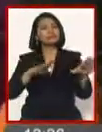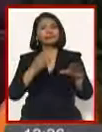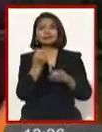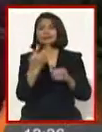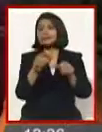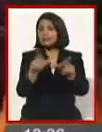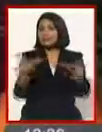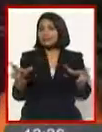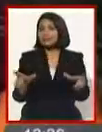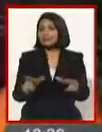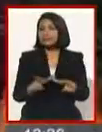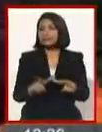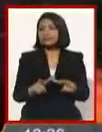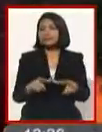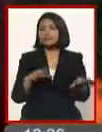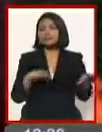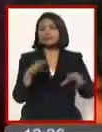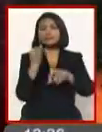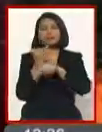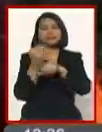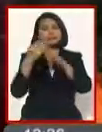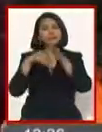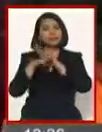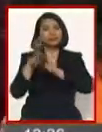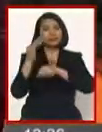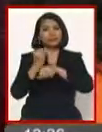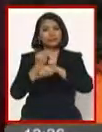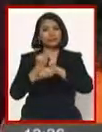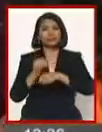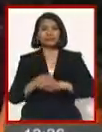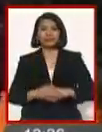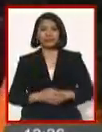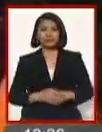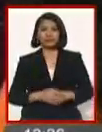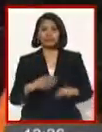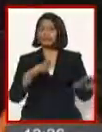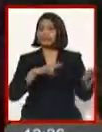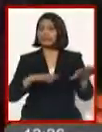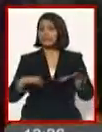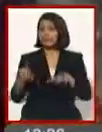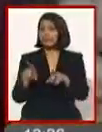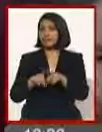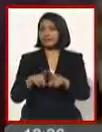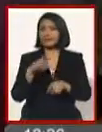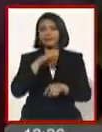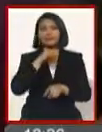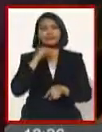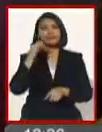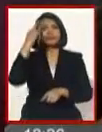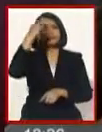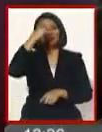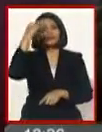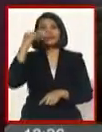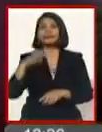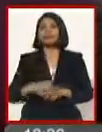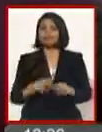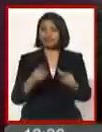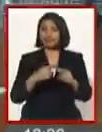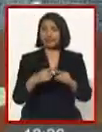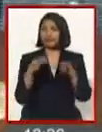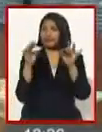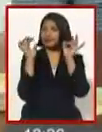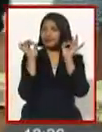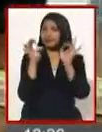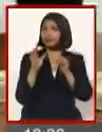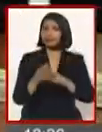cualquier lado. Se realizan en el templo de la parroquia y se realizan sobre todo con sacerdotes católicos. Entonces esto es lo